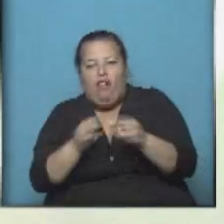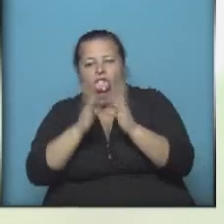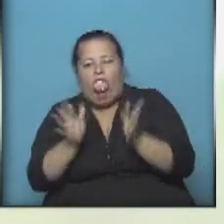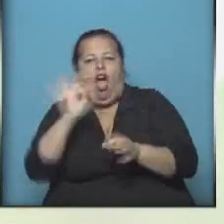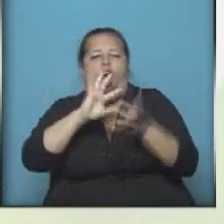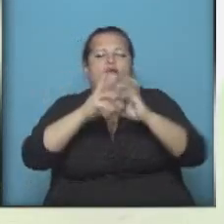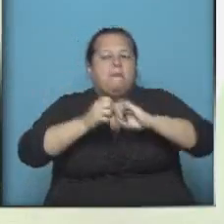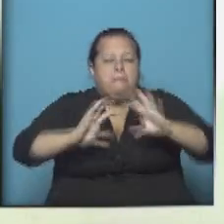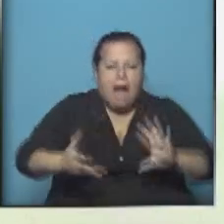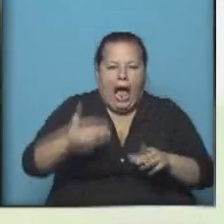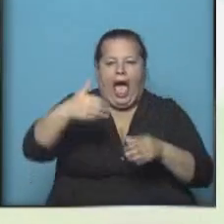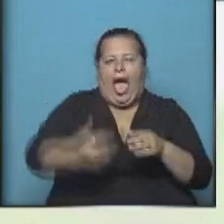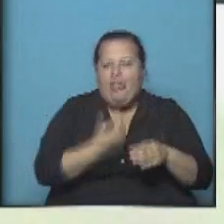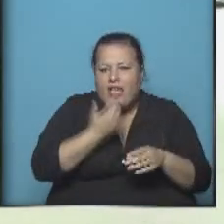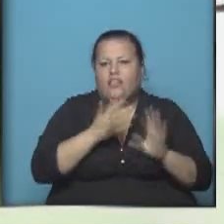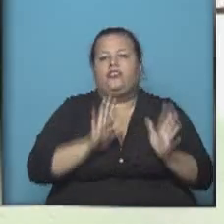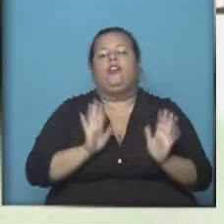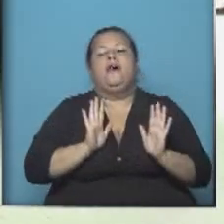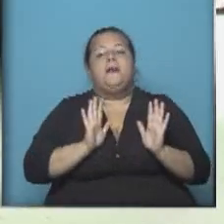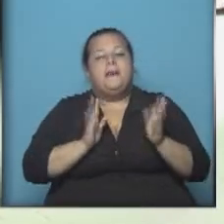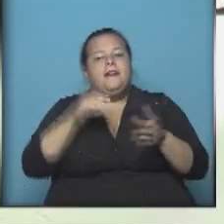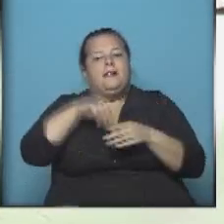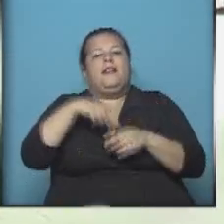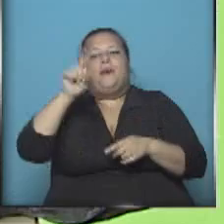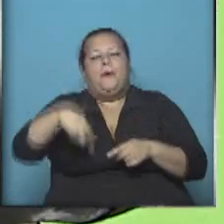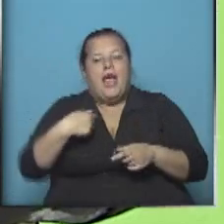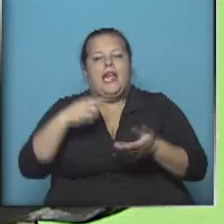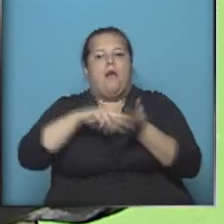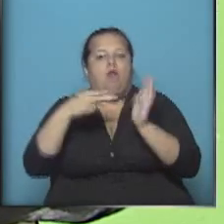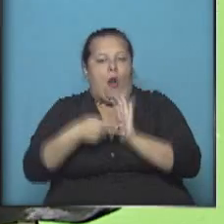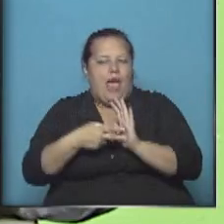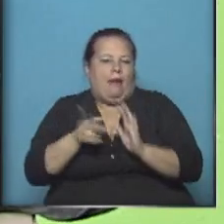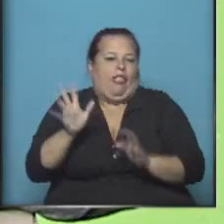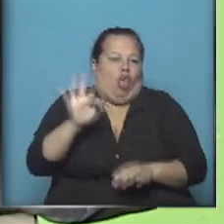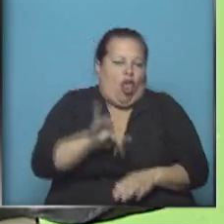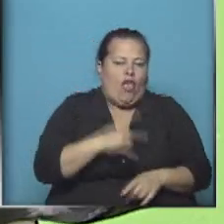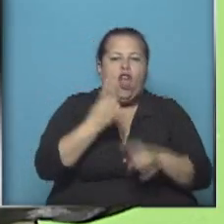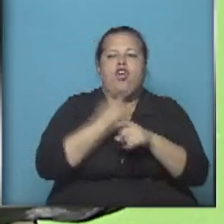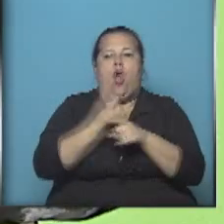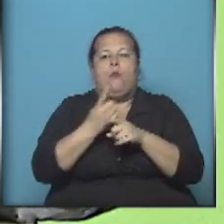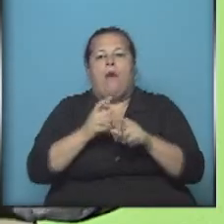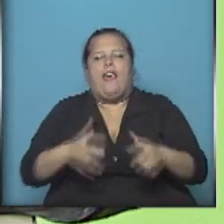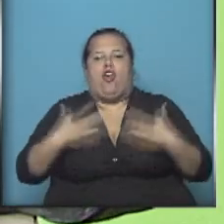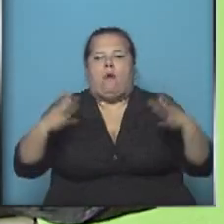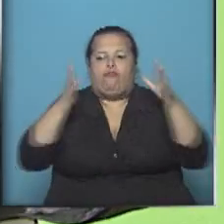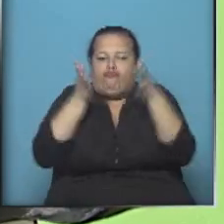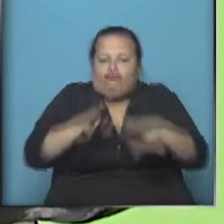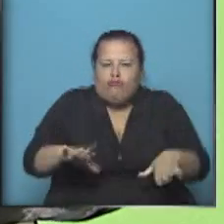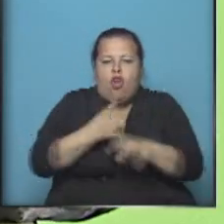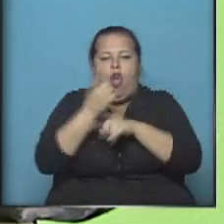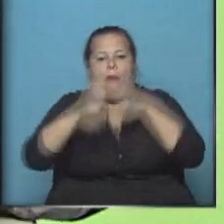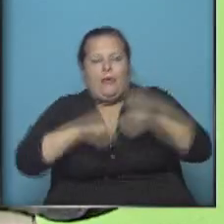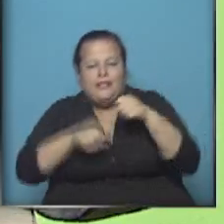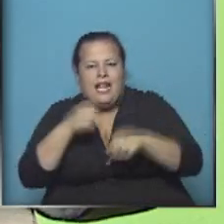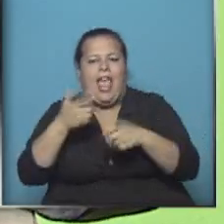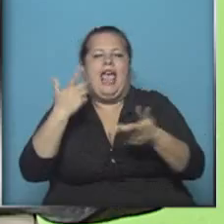alguna malformación en sus genitales externos, que les lleva a tener alteraciones en su vida cotidiana, que no pueden utilizar ropas ajustadas, que no pueden andar en